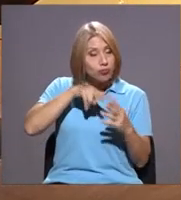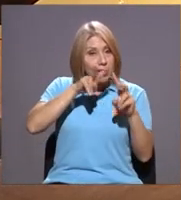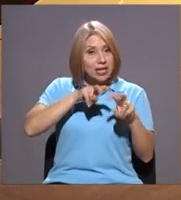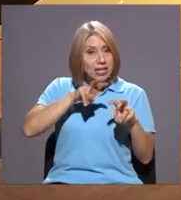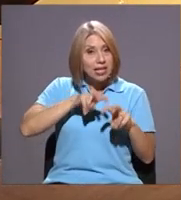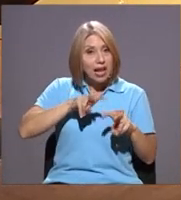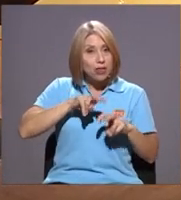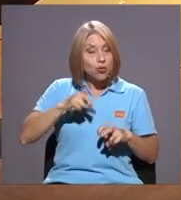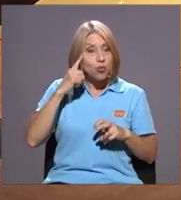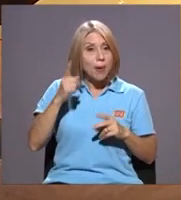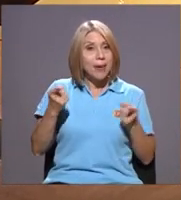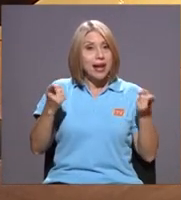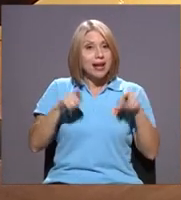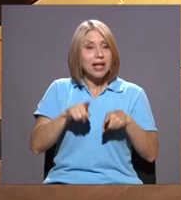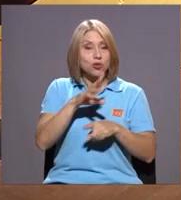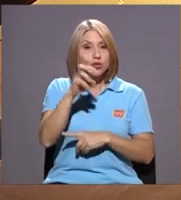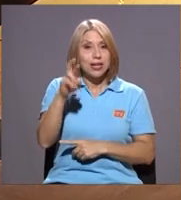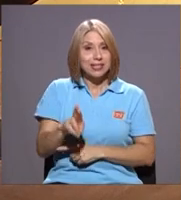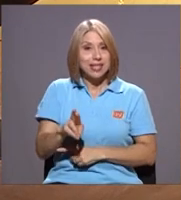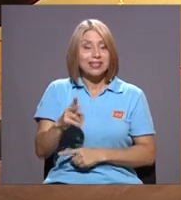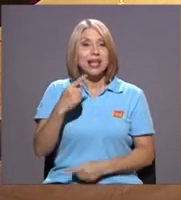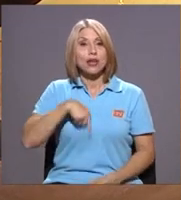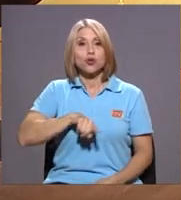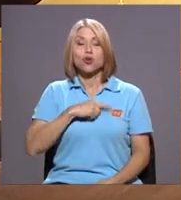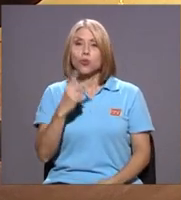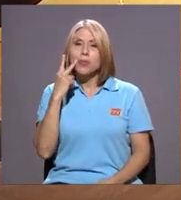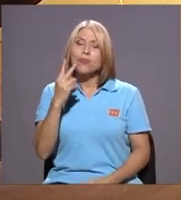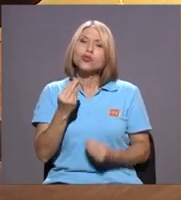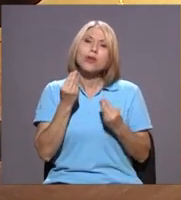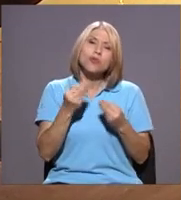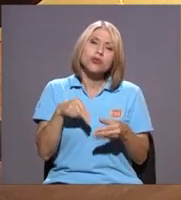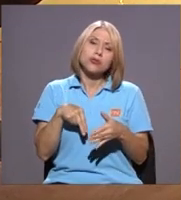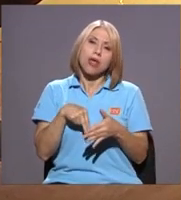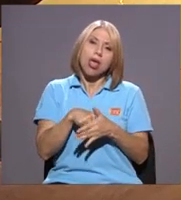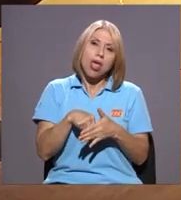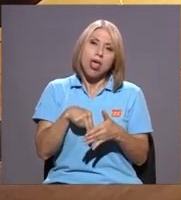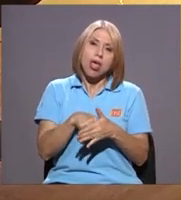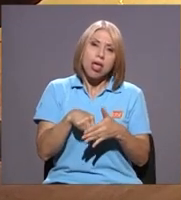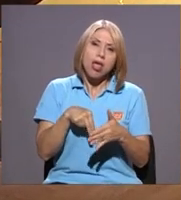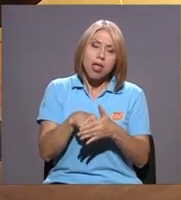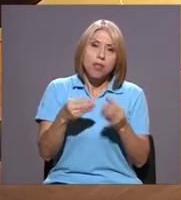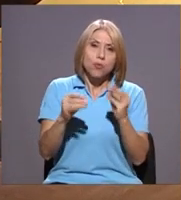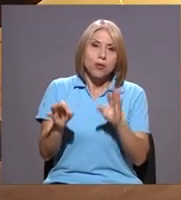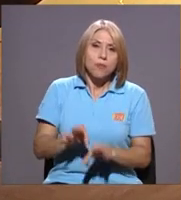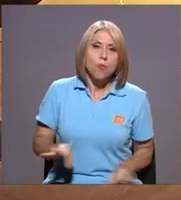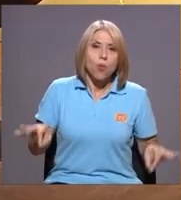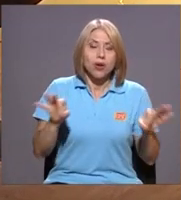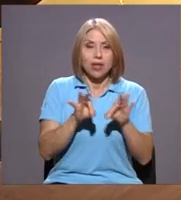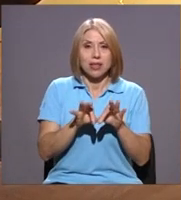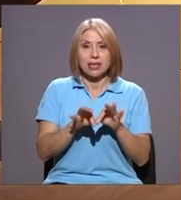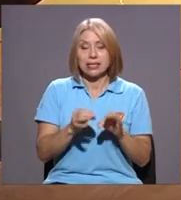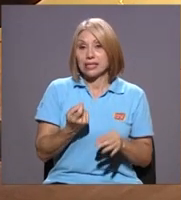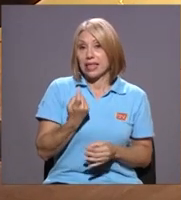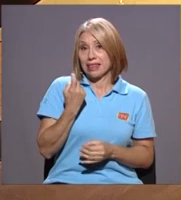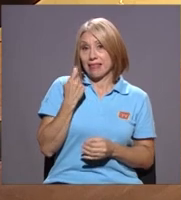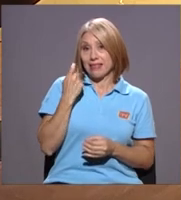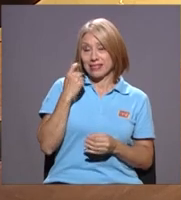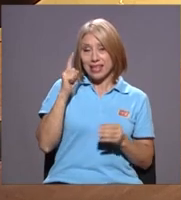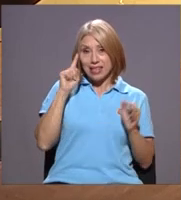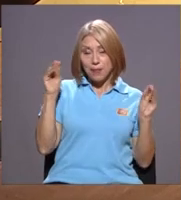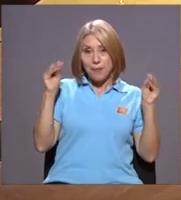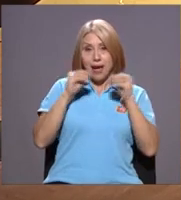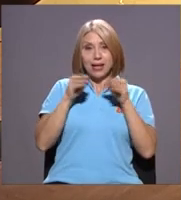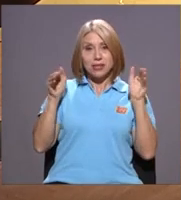costarricense, vimos que existen cuellos de botella muy importantes y que la tendencia reciente es al incremento